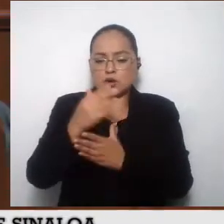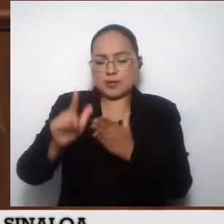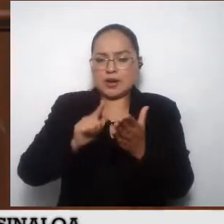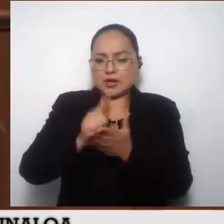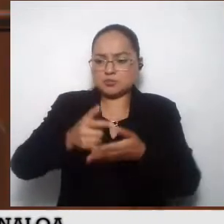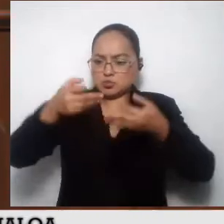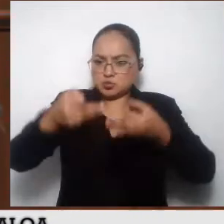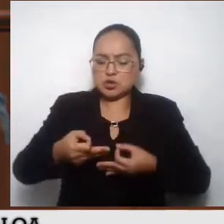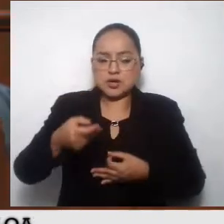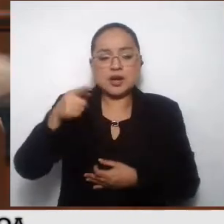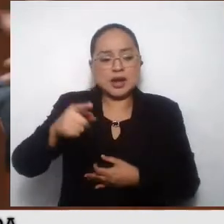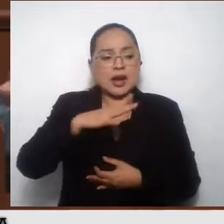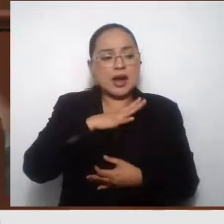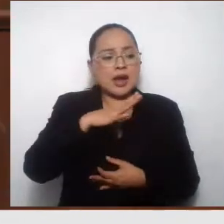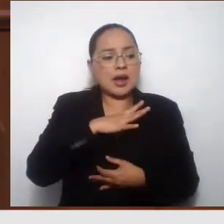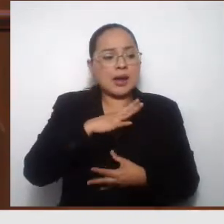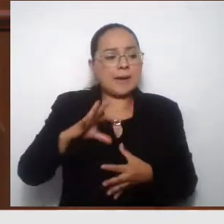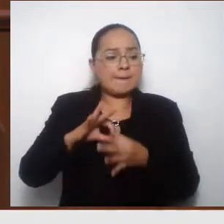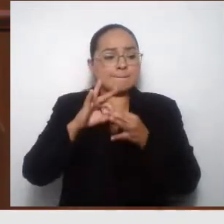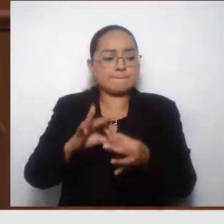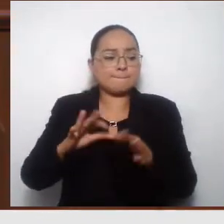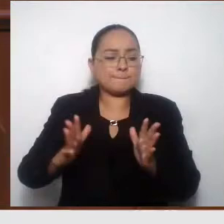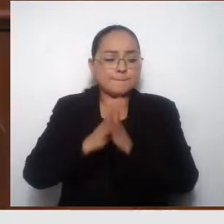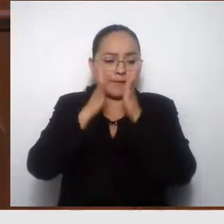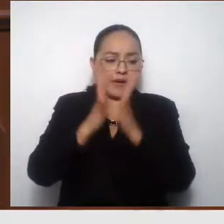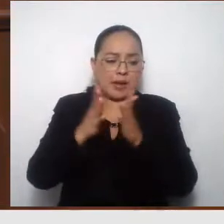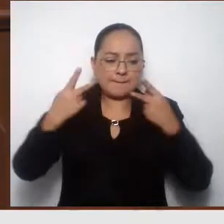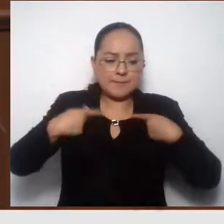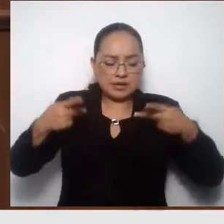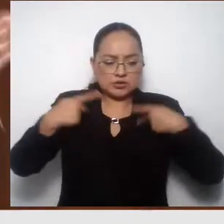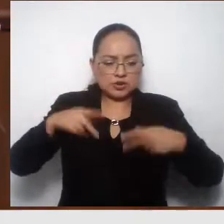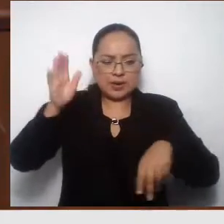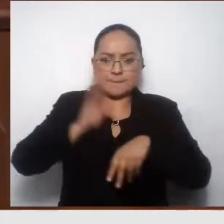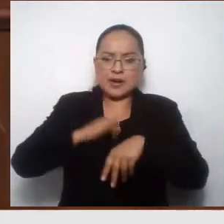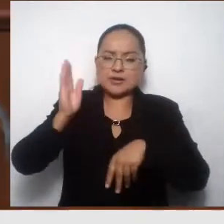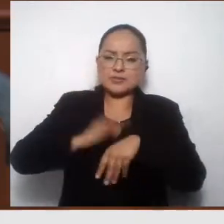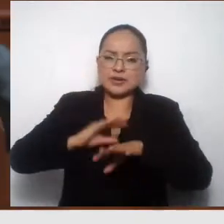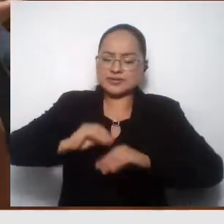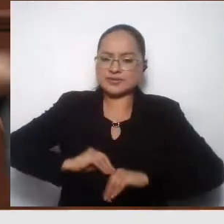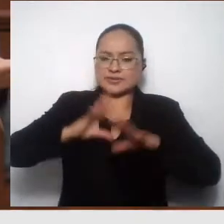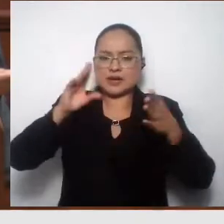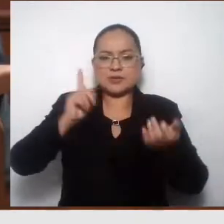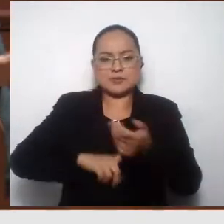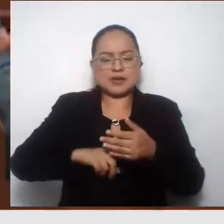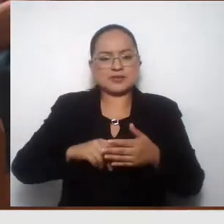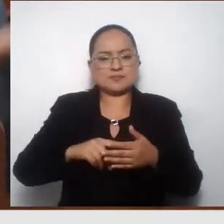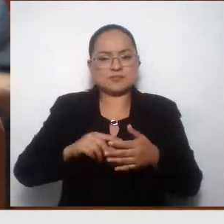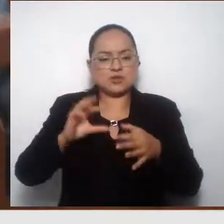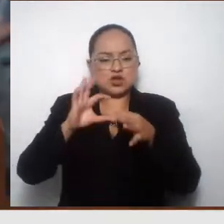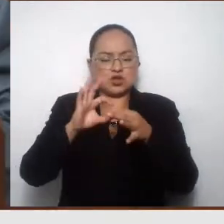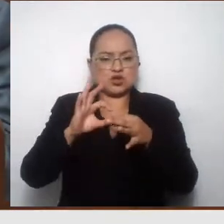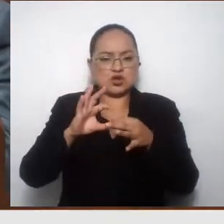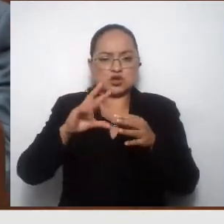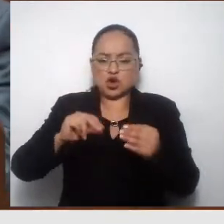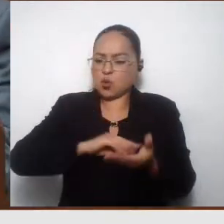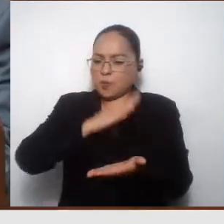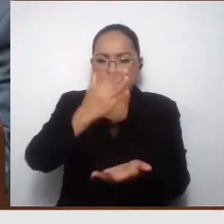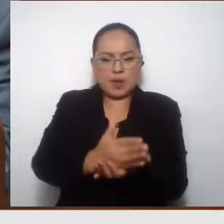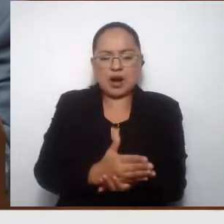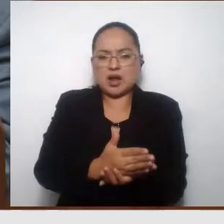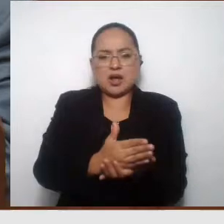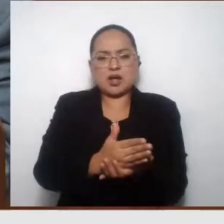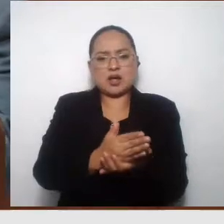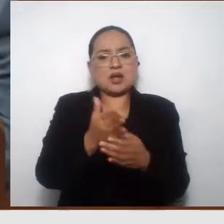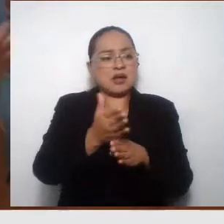a estimular la participación de los sinaloenses de manera efectiva y no frenar las iniciativas